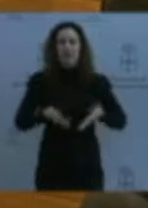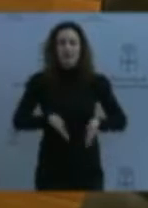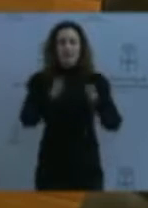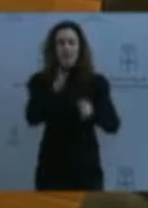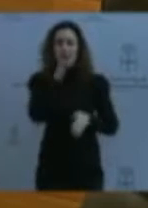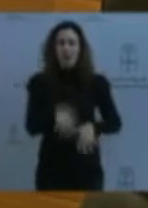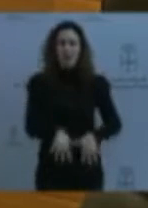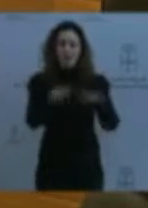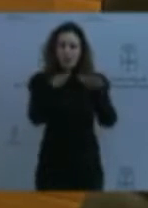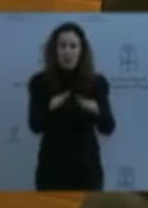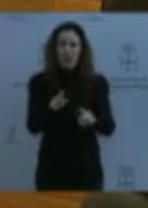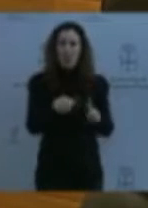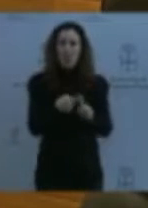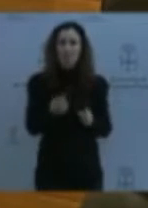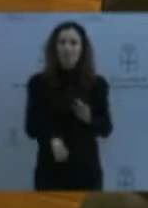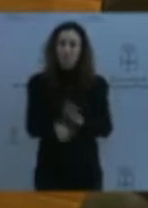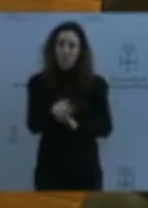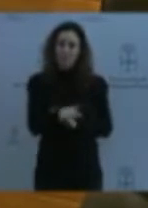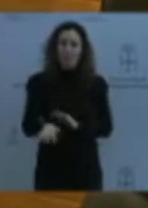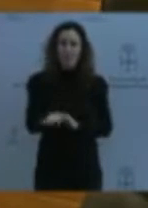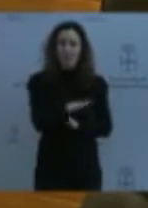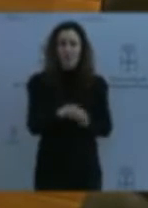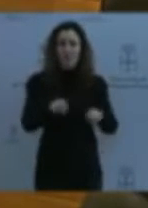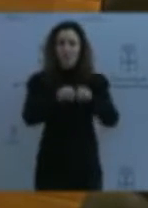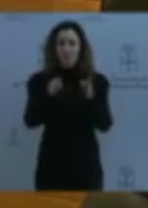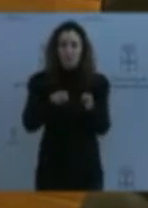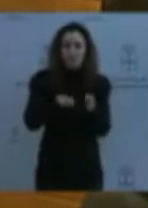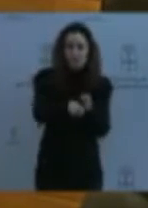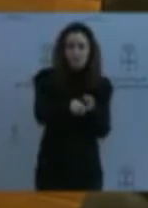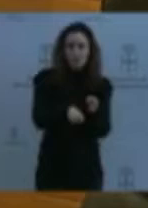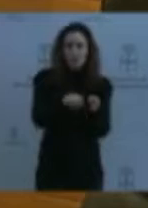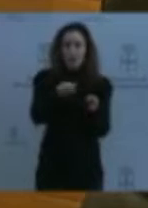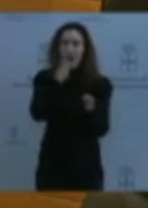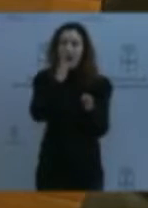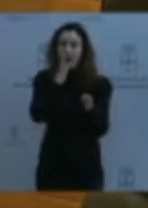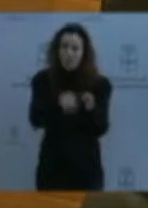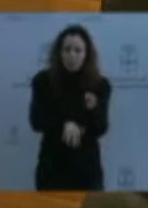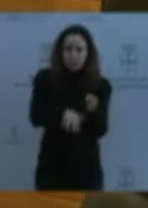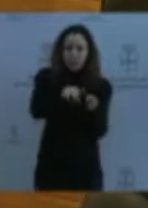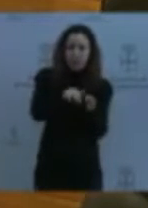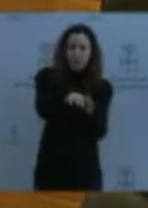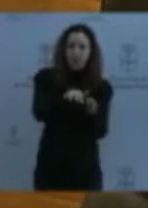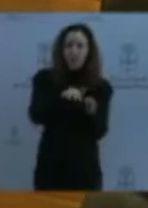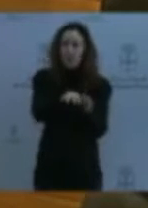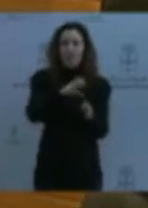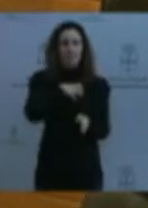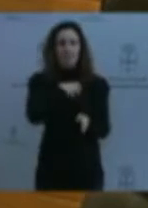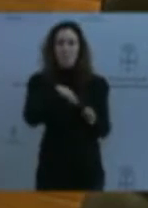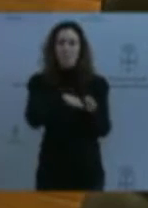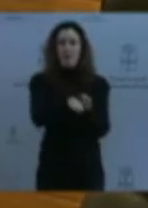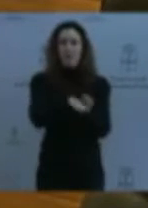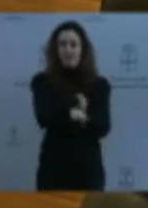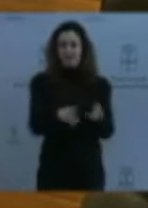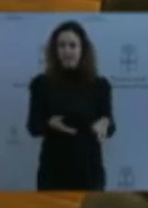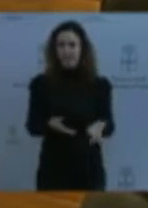concejos, túneles que se cegaban de agua y que dejaban intransitables sus carreteras, como el túnel de Lugo de Llanera. Las